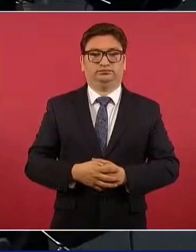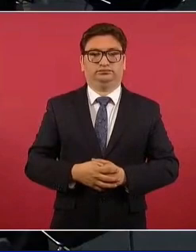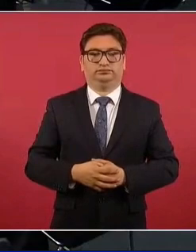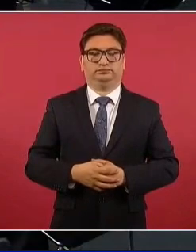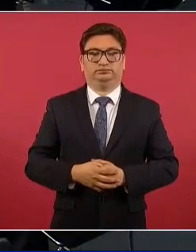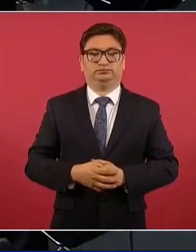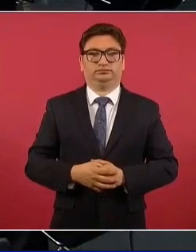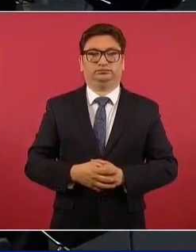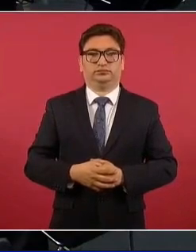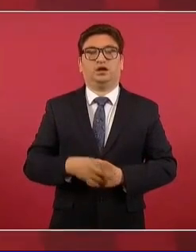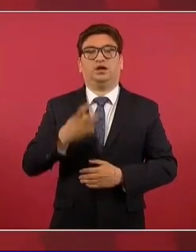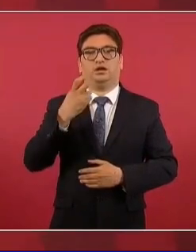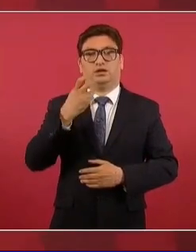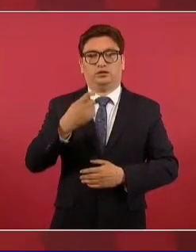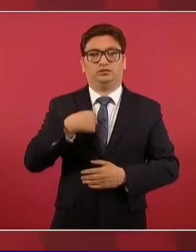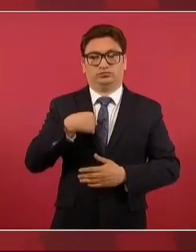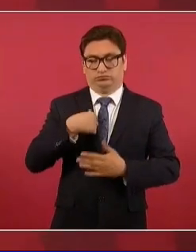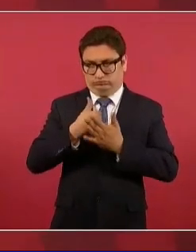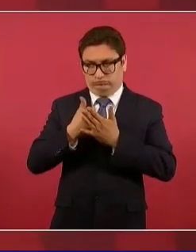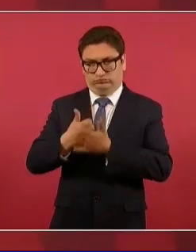Entonces, yo estoy con ellos.